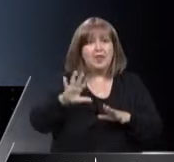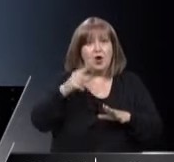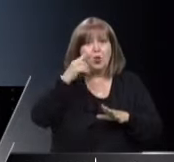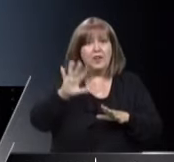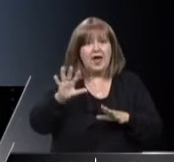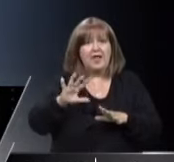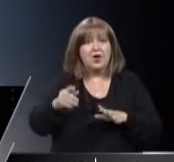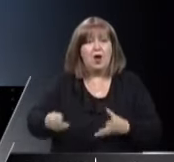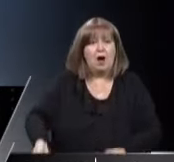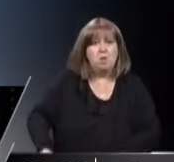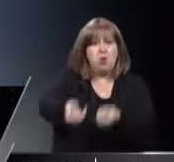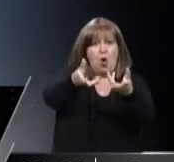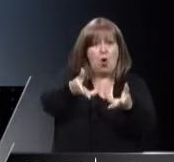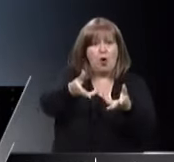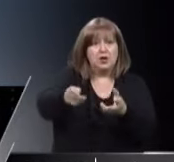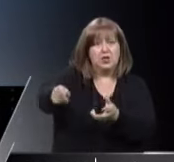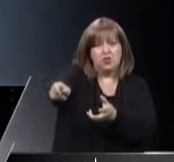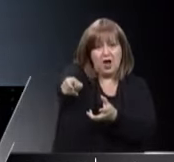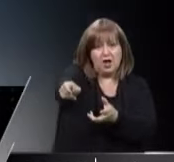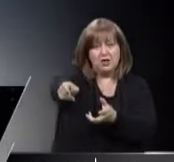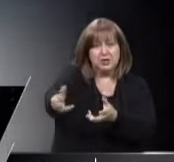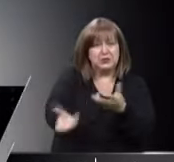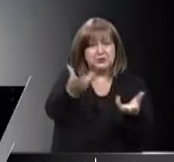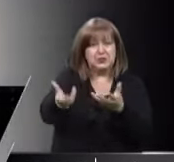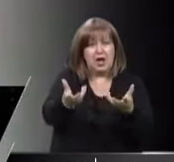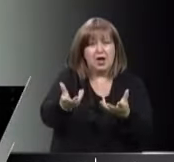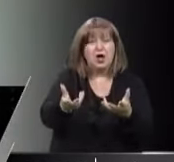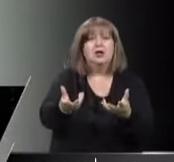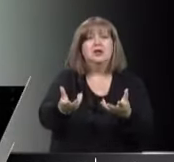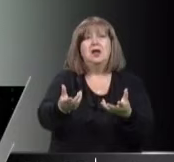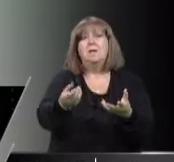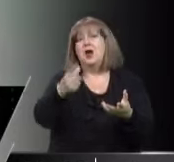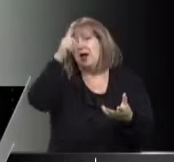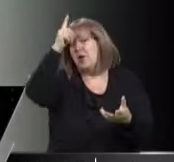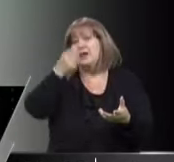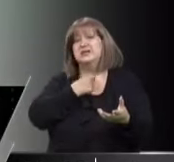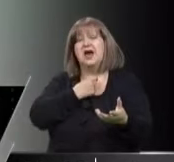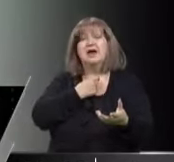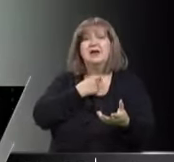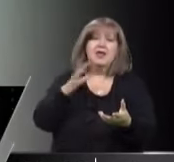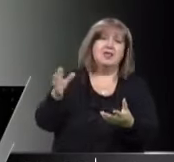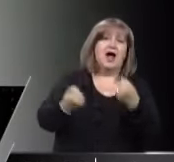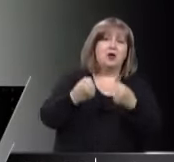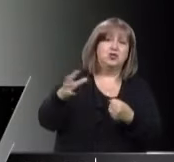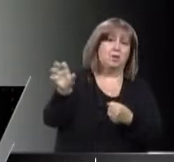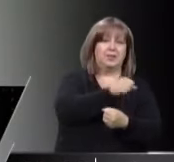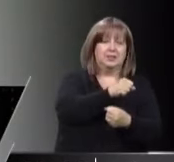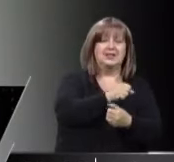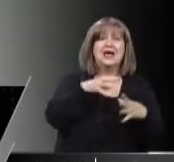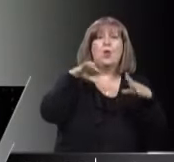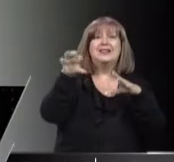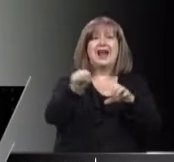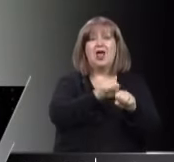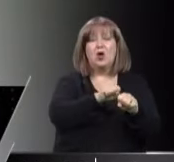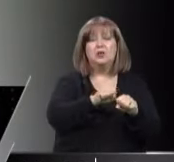ahí dice corranse lo va a aprender bueno la información que nos llegaba también a través de nuestros colegas los que primero recibieron Este vídeo seguramente